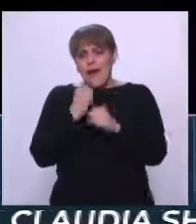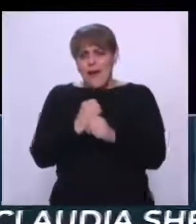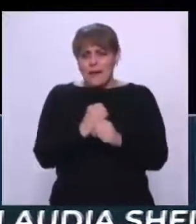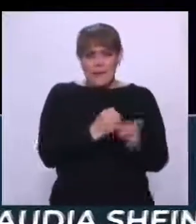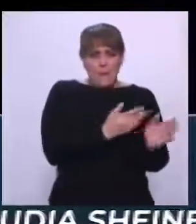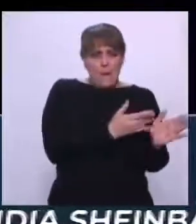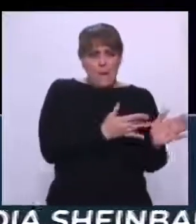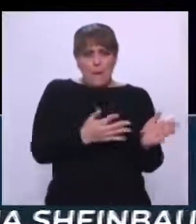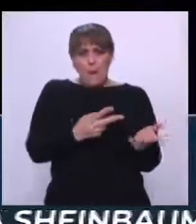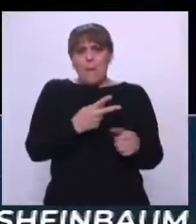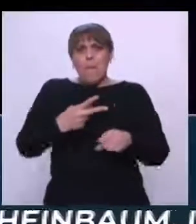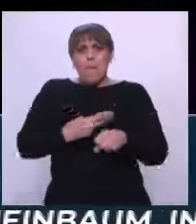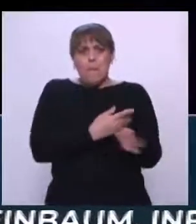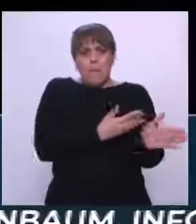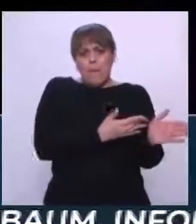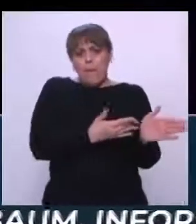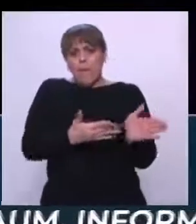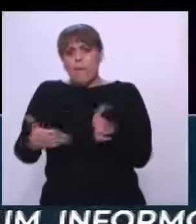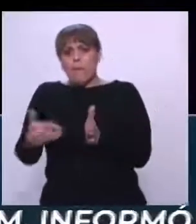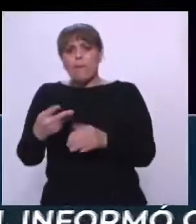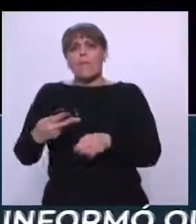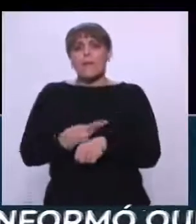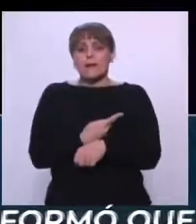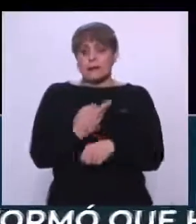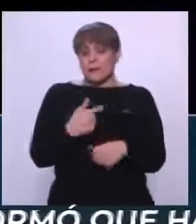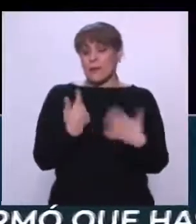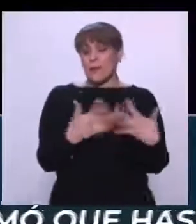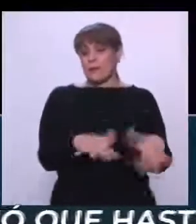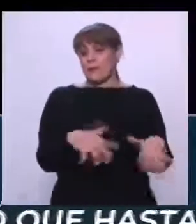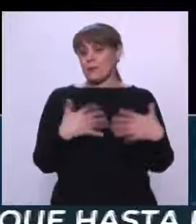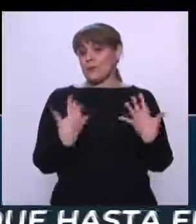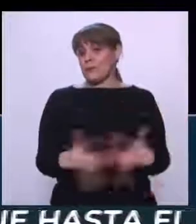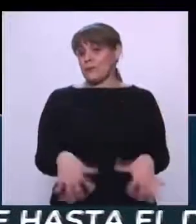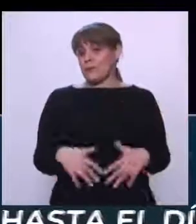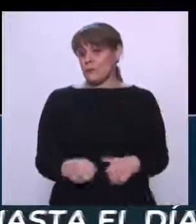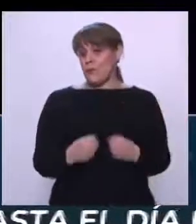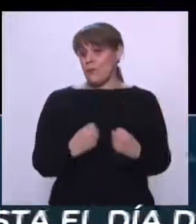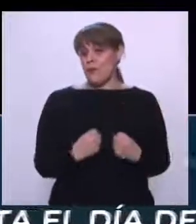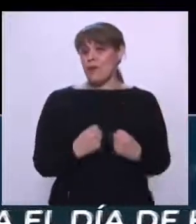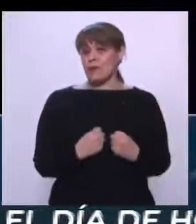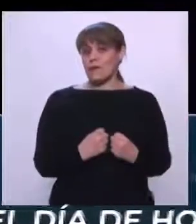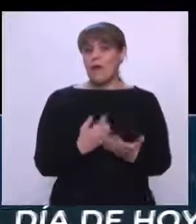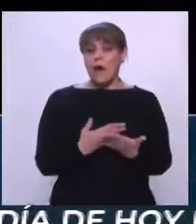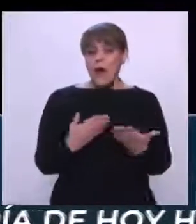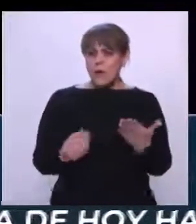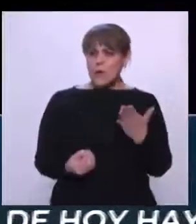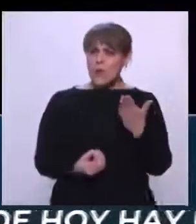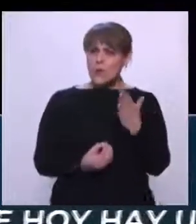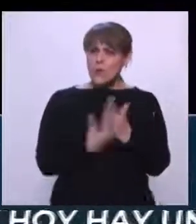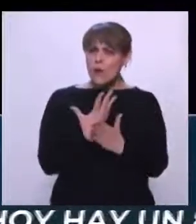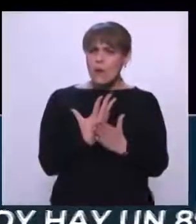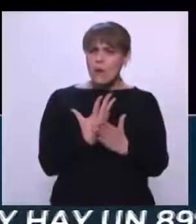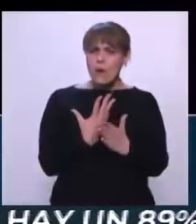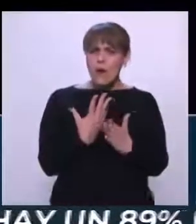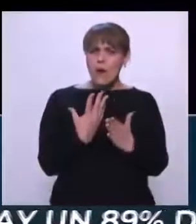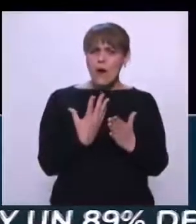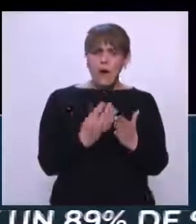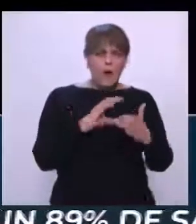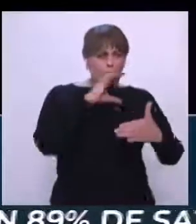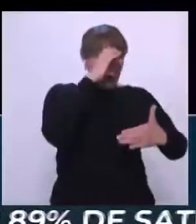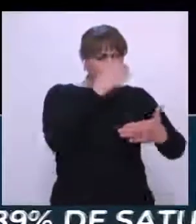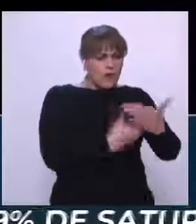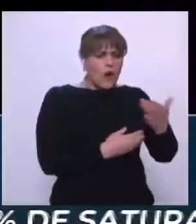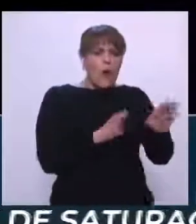que también estábamos viendo hace rato, es impresionante. Y lo inédito es que ahora se replanteen justamente esos contratos.